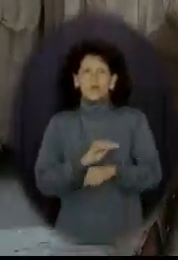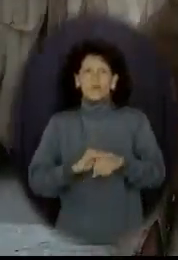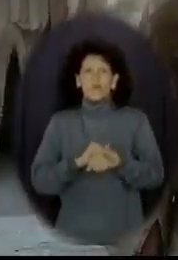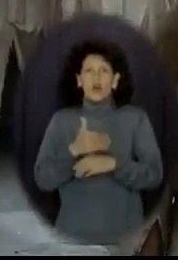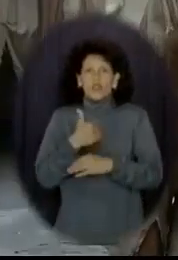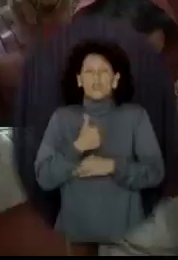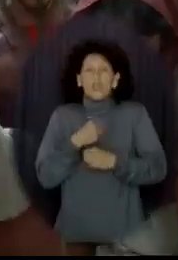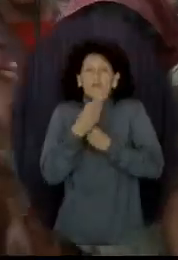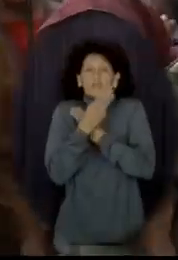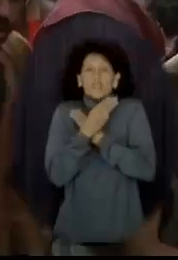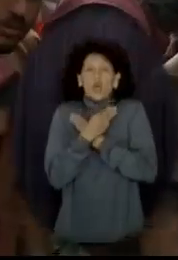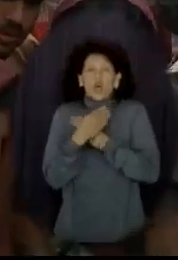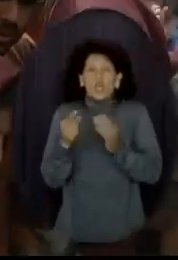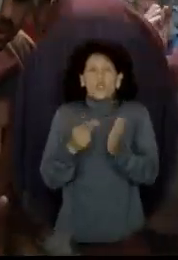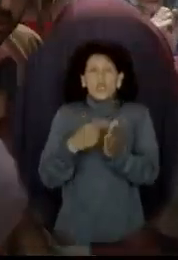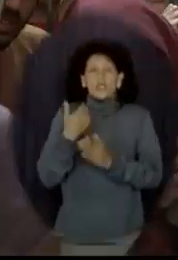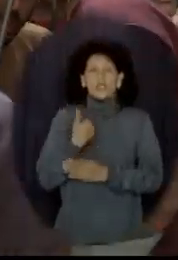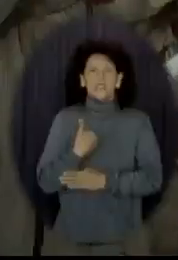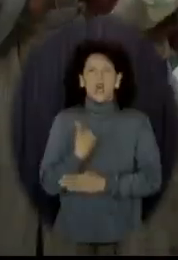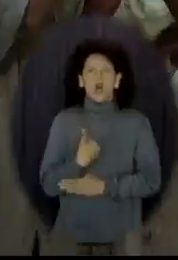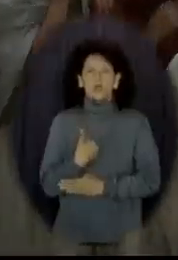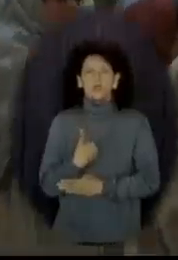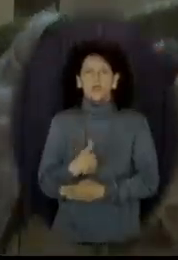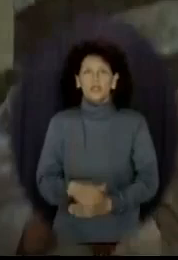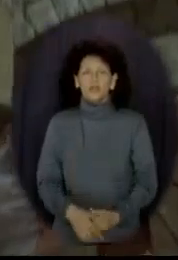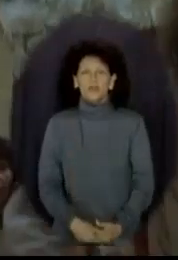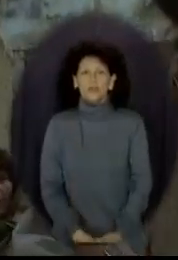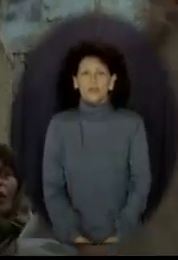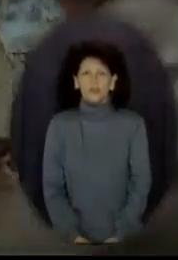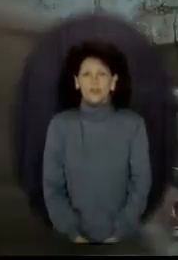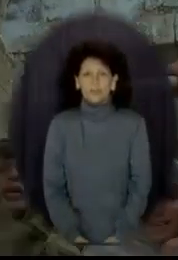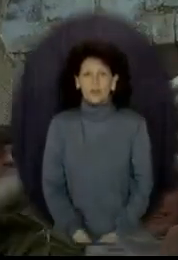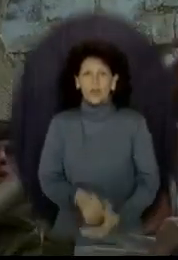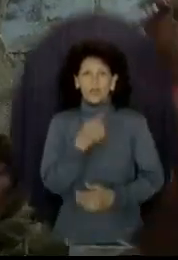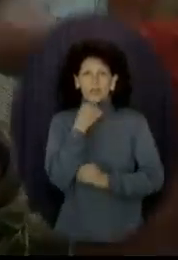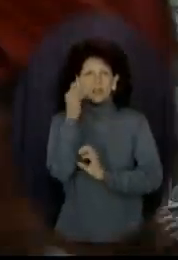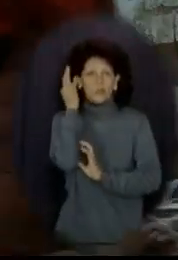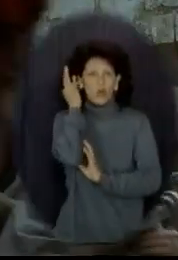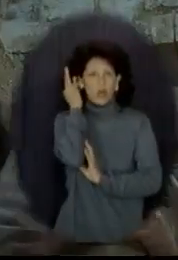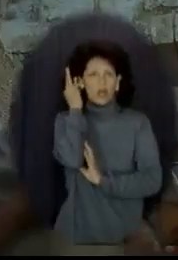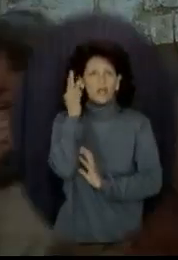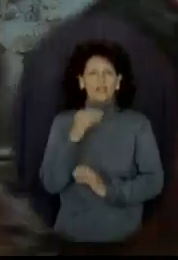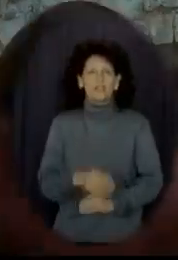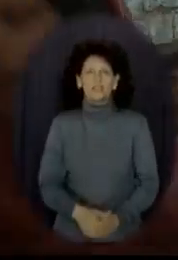¡Ten misericordia! ¡Tú, carga ese madero! ¡A un lado!